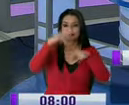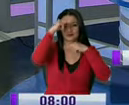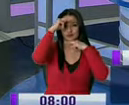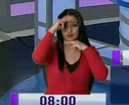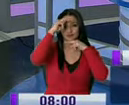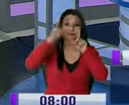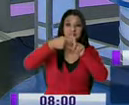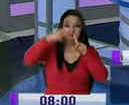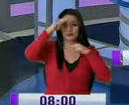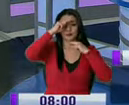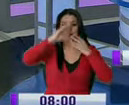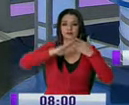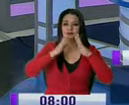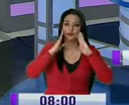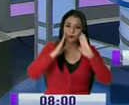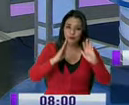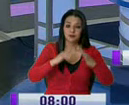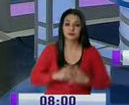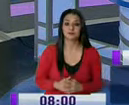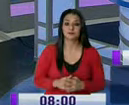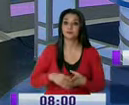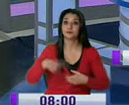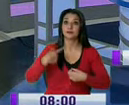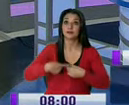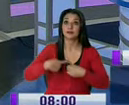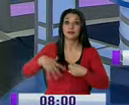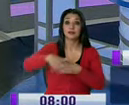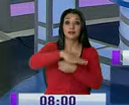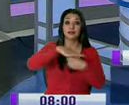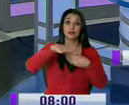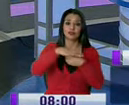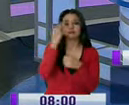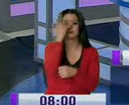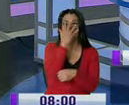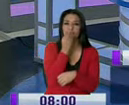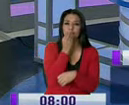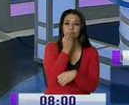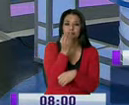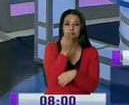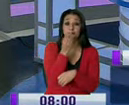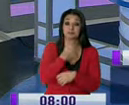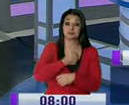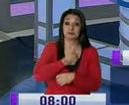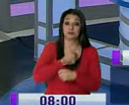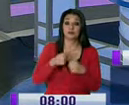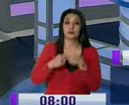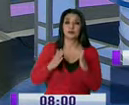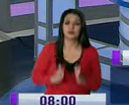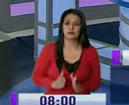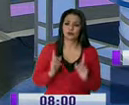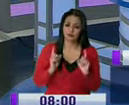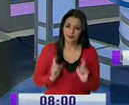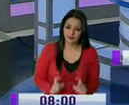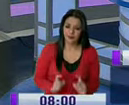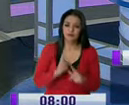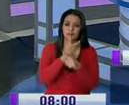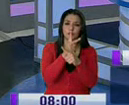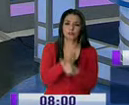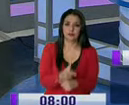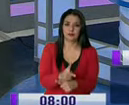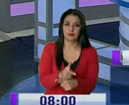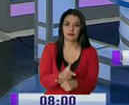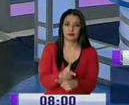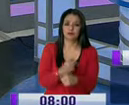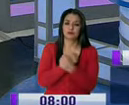es que no puede ser de otra manera. Quito, el Distrito Metropolitano, es una ciudad maravillosa que nosotros como quiteños debemos pues protegerla,